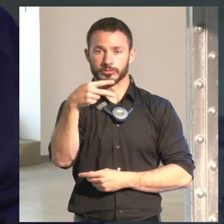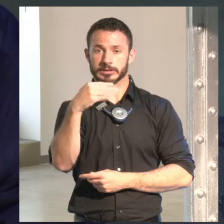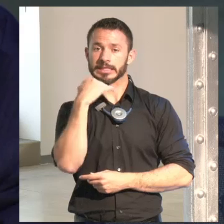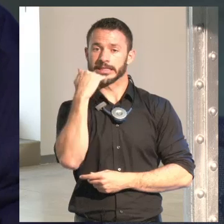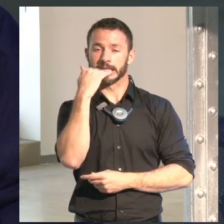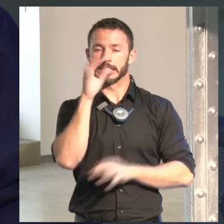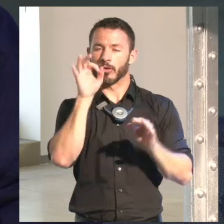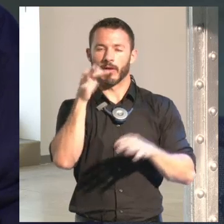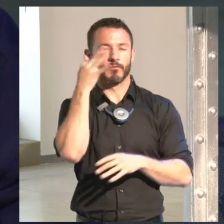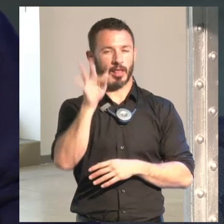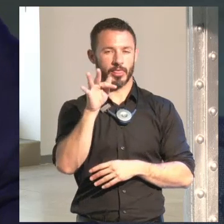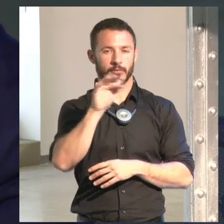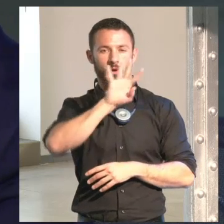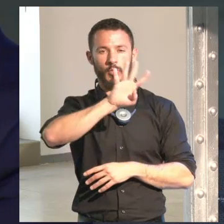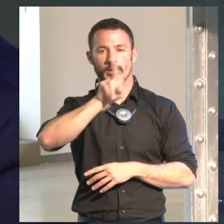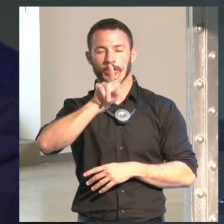con Francia en ese